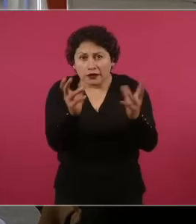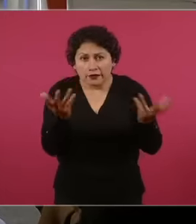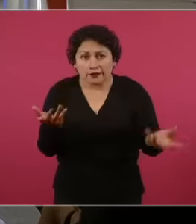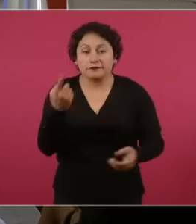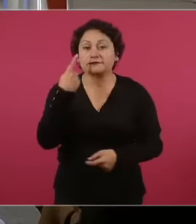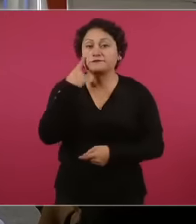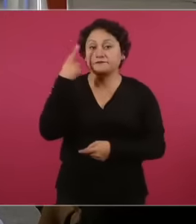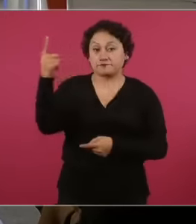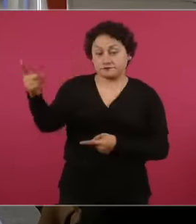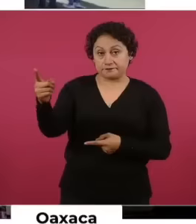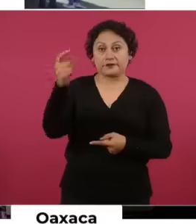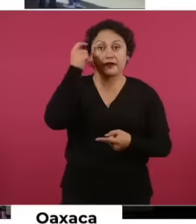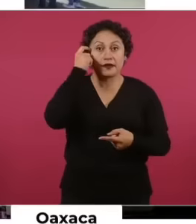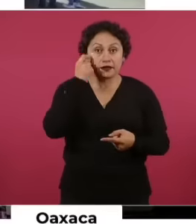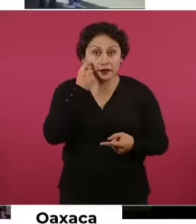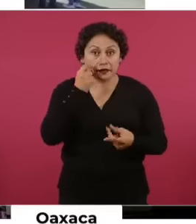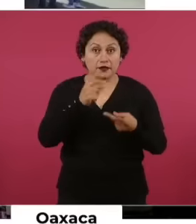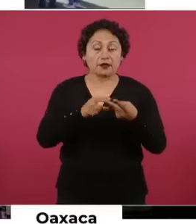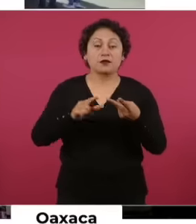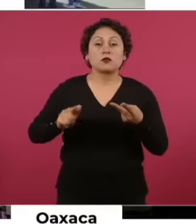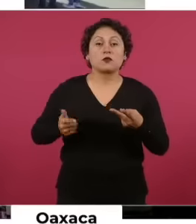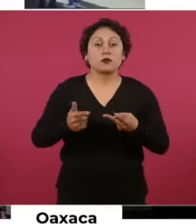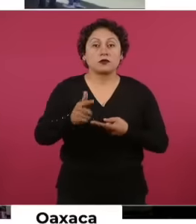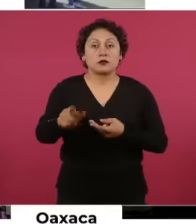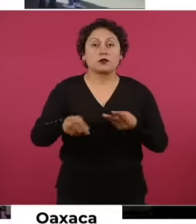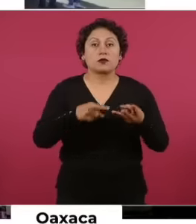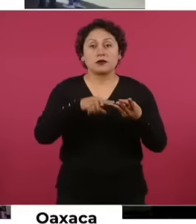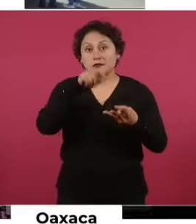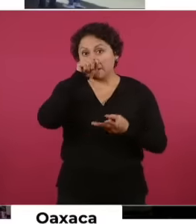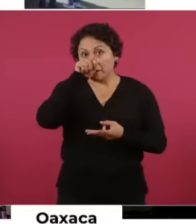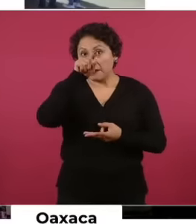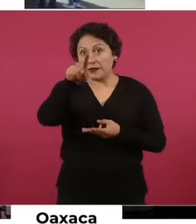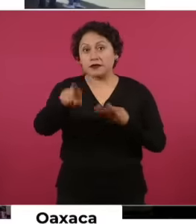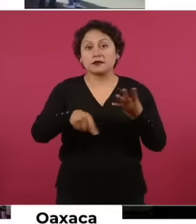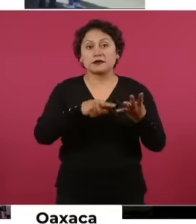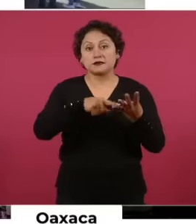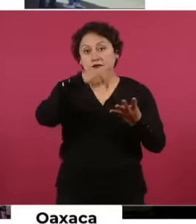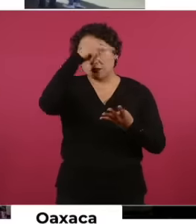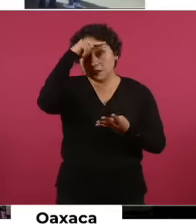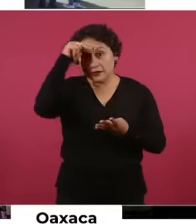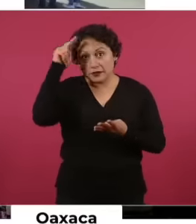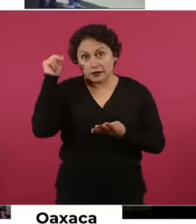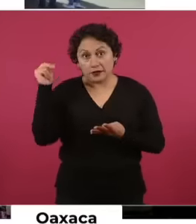Guerrero, Guanajuato, Jalisco, Nayarit,